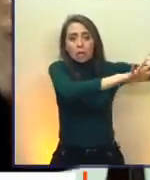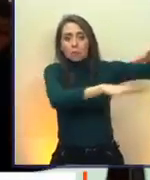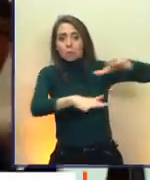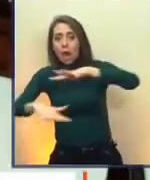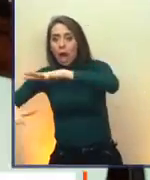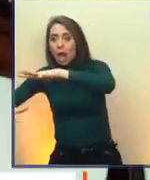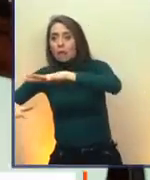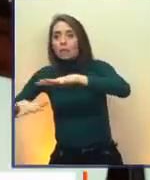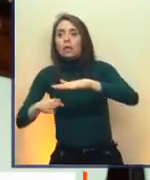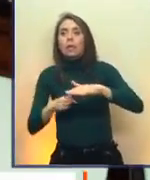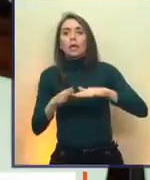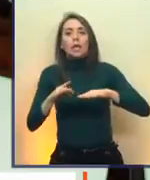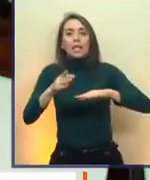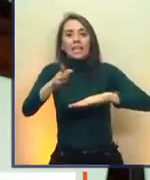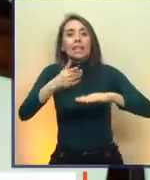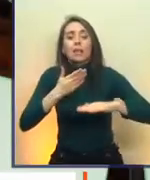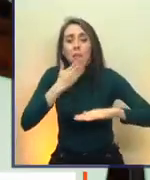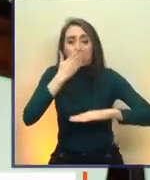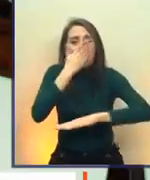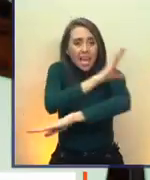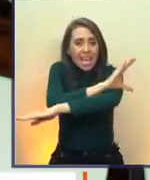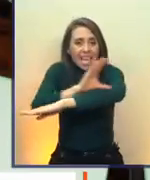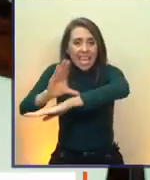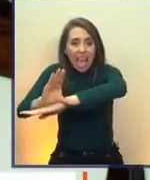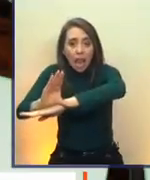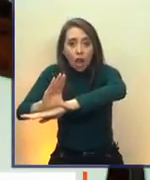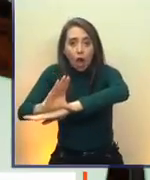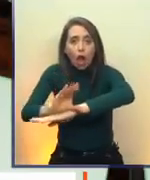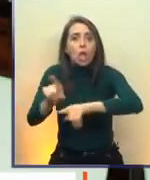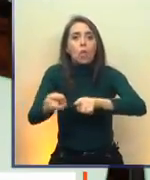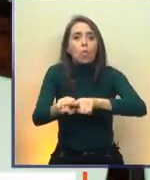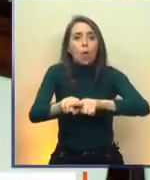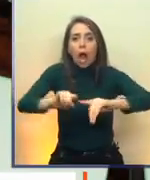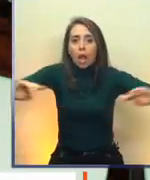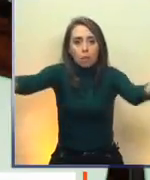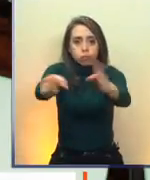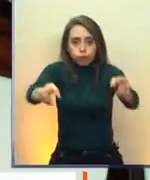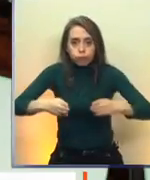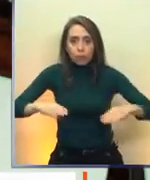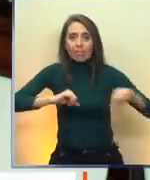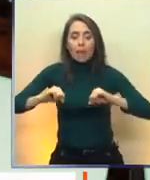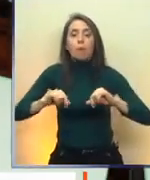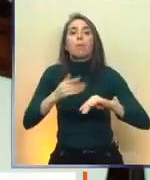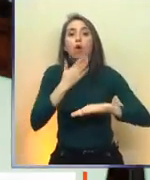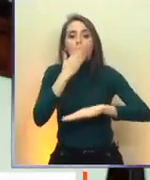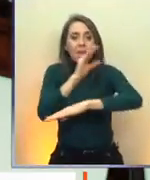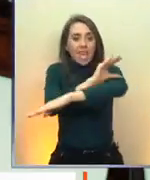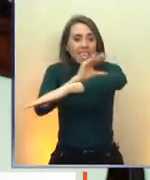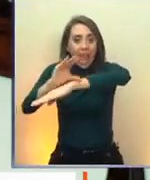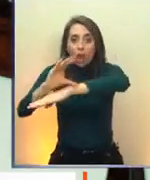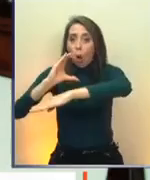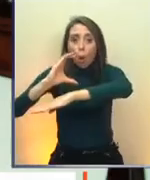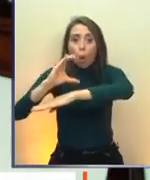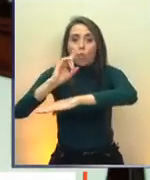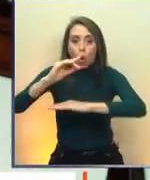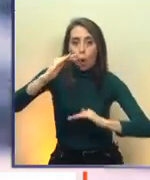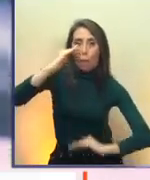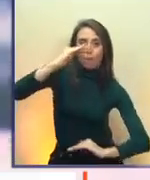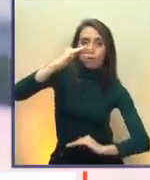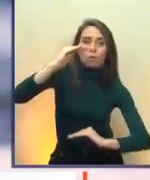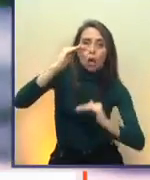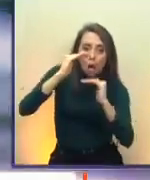expedición, se quebraban los hielos, era como una especie de terremoto porque a veces el hielo tenía una película muy, muy fina, muy